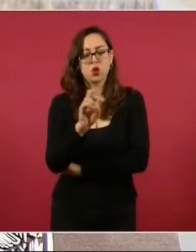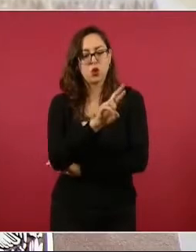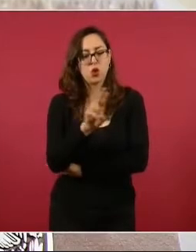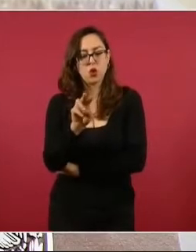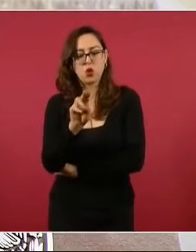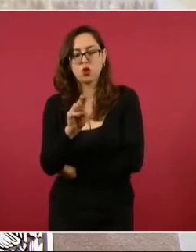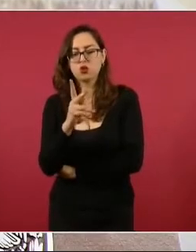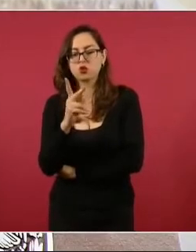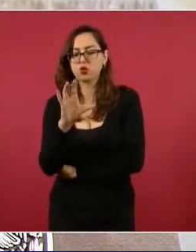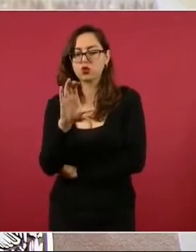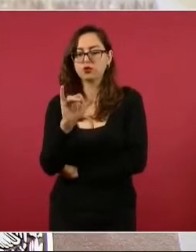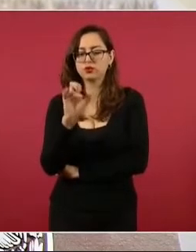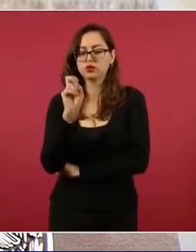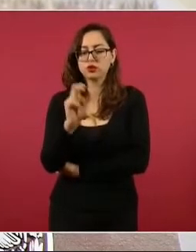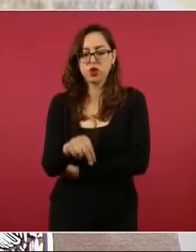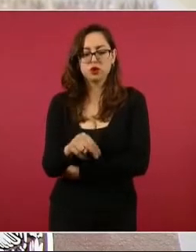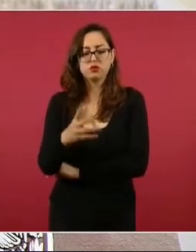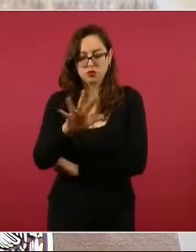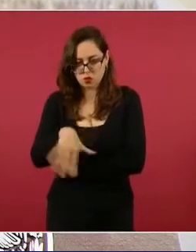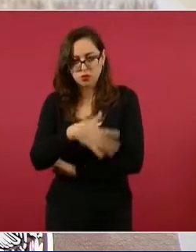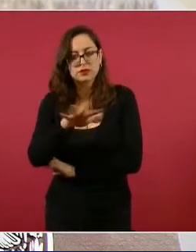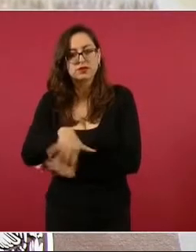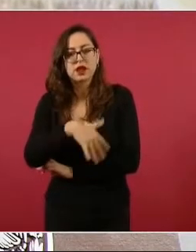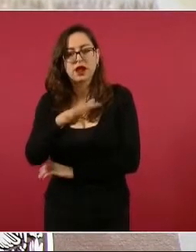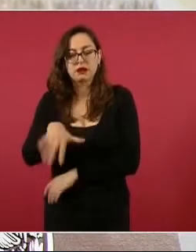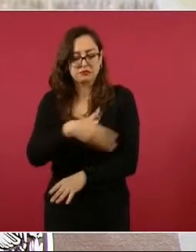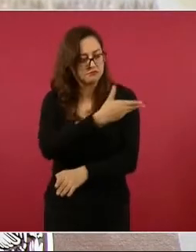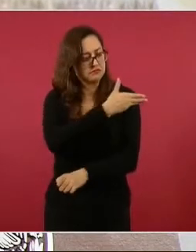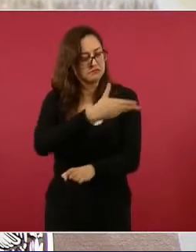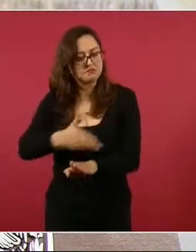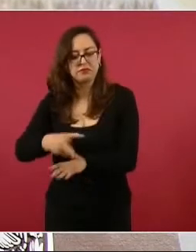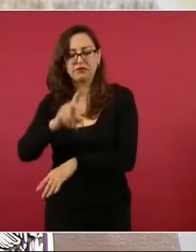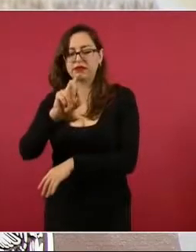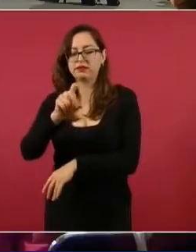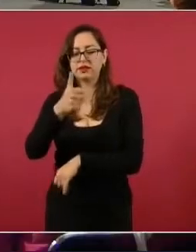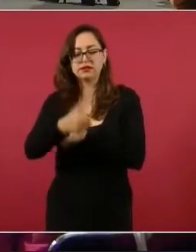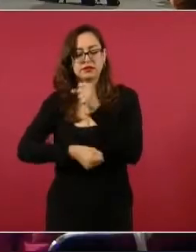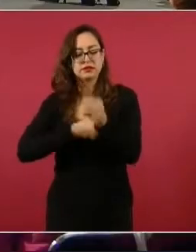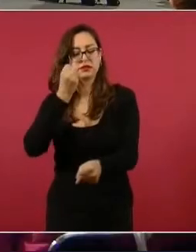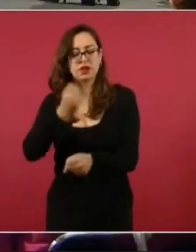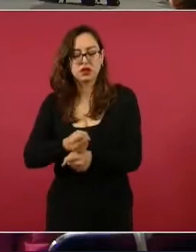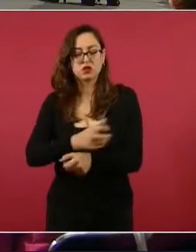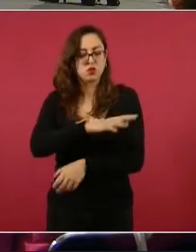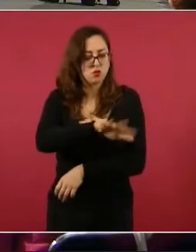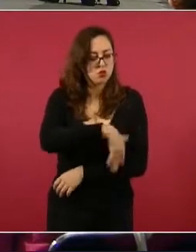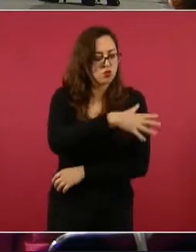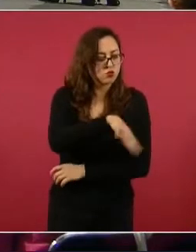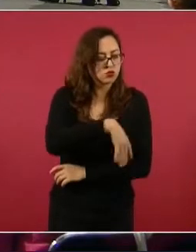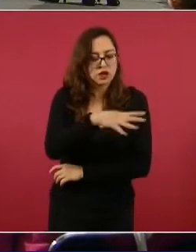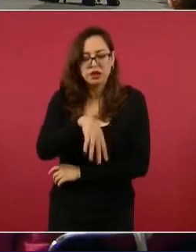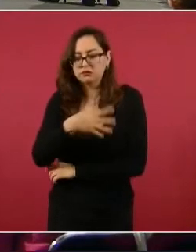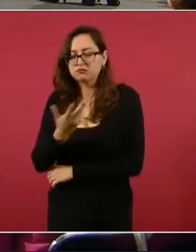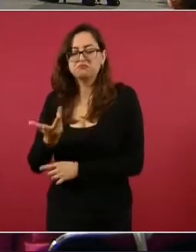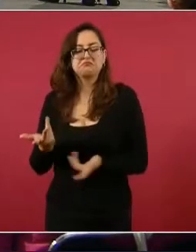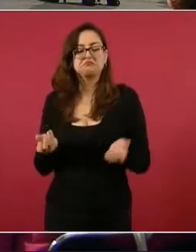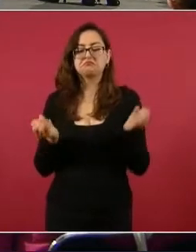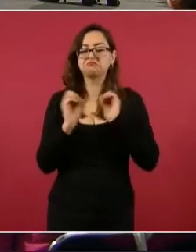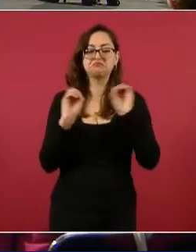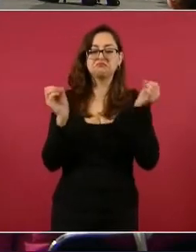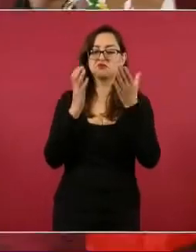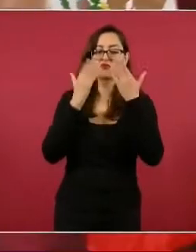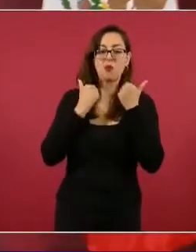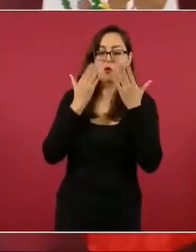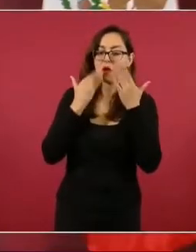En los 36 años de neoliberalismo o neoporfirismo, no lo van